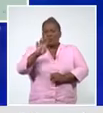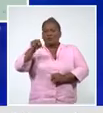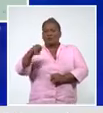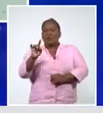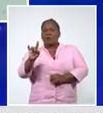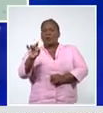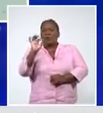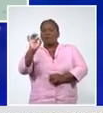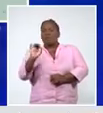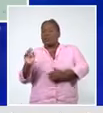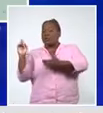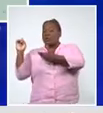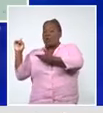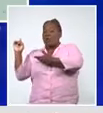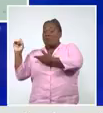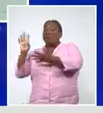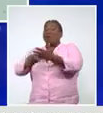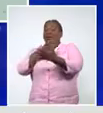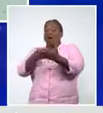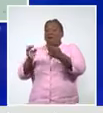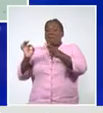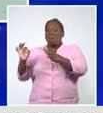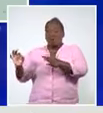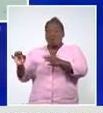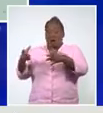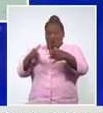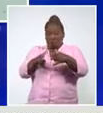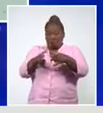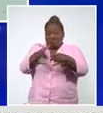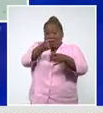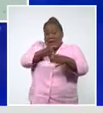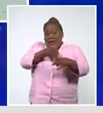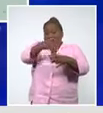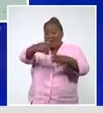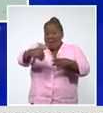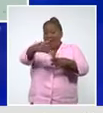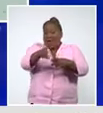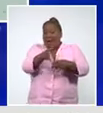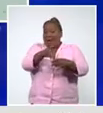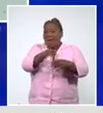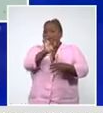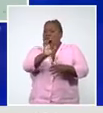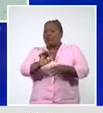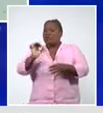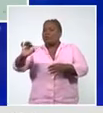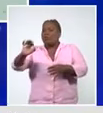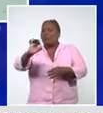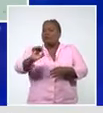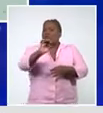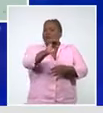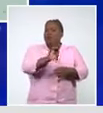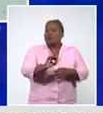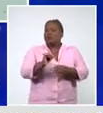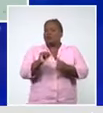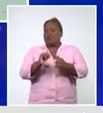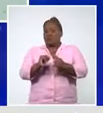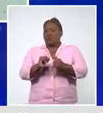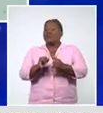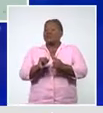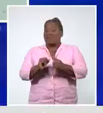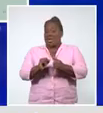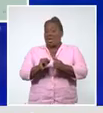4,9%. Esa que está ahí. Muchas gracias, Lili. Los menores de un año el 4,9%, de